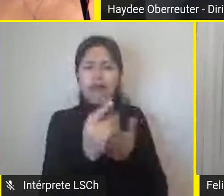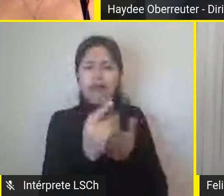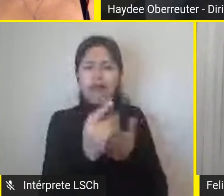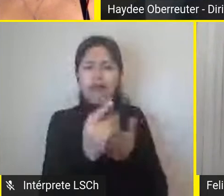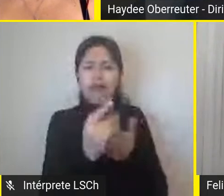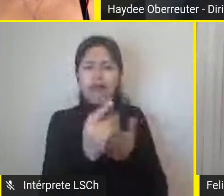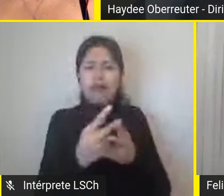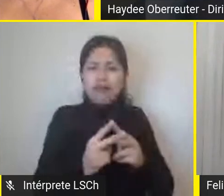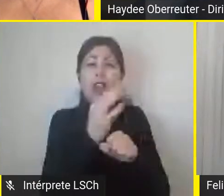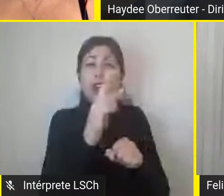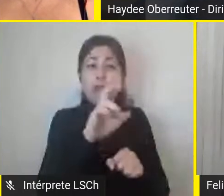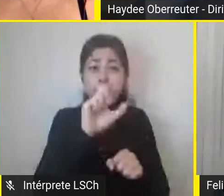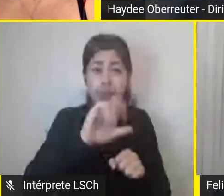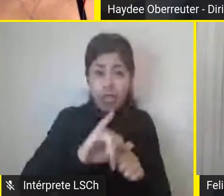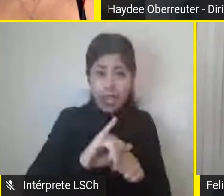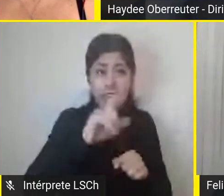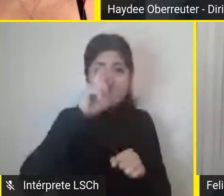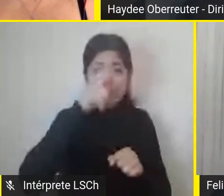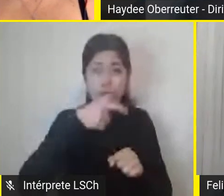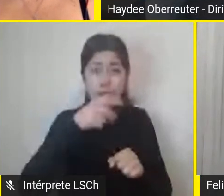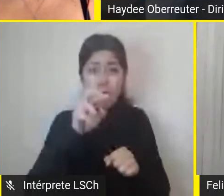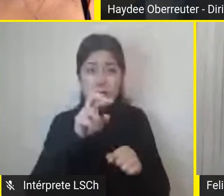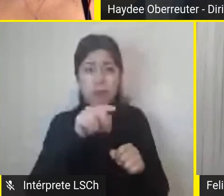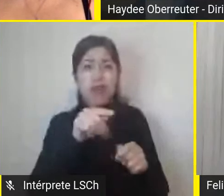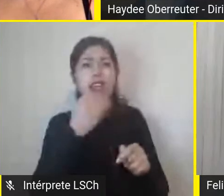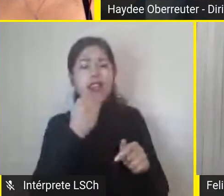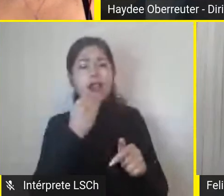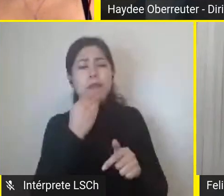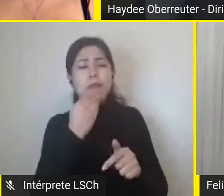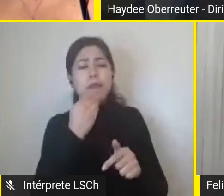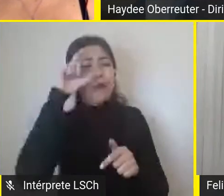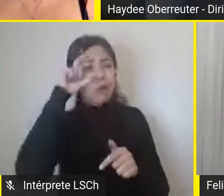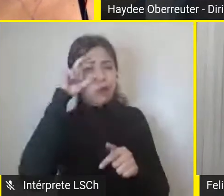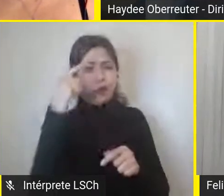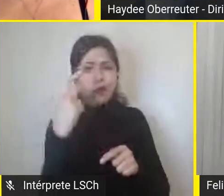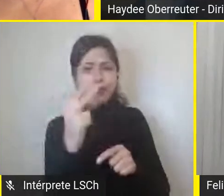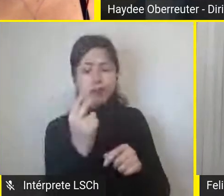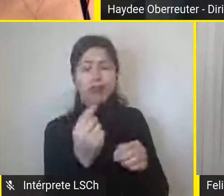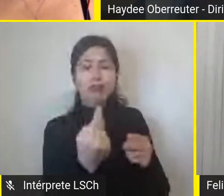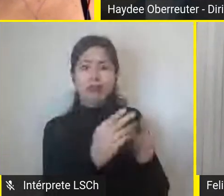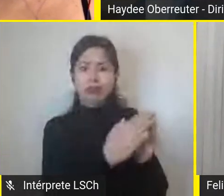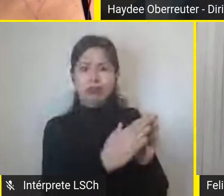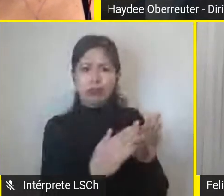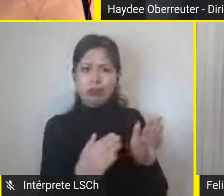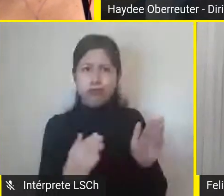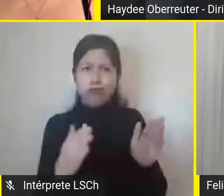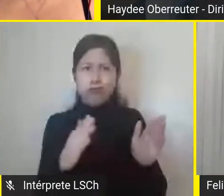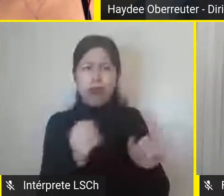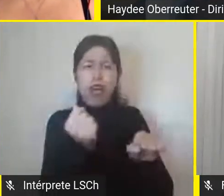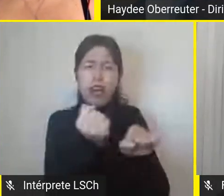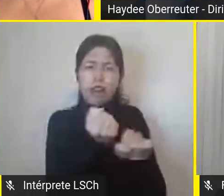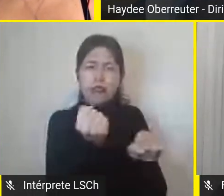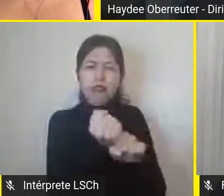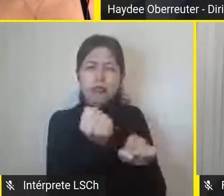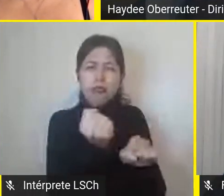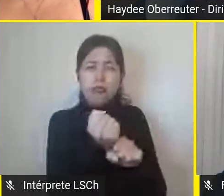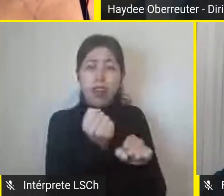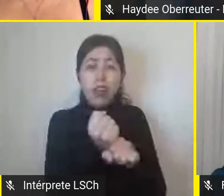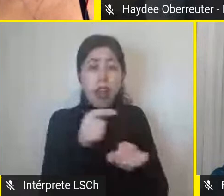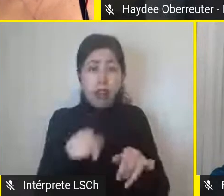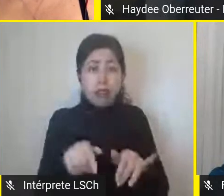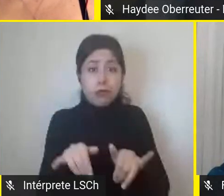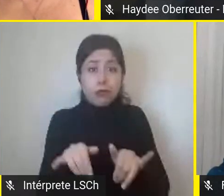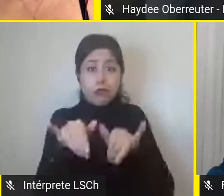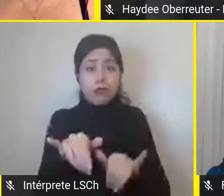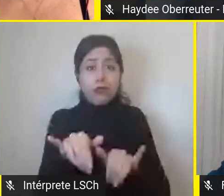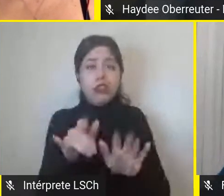para instalar lo que, de cierto modo, en el periodo dictatorial fue una suerte de